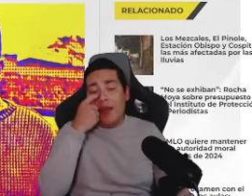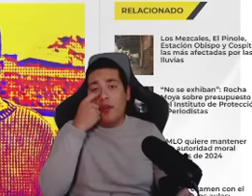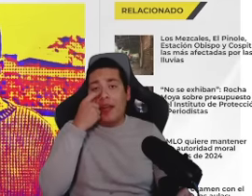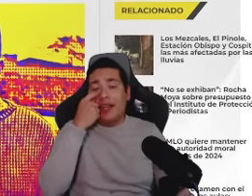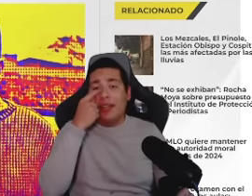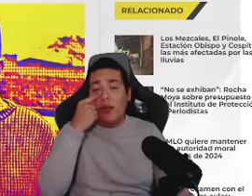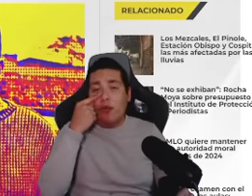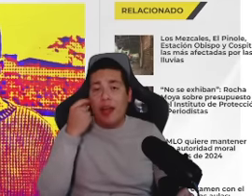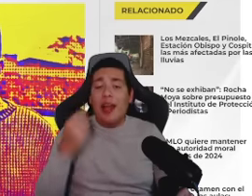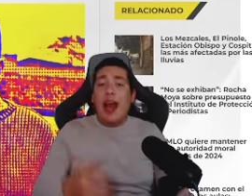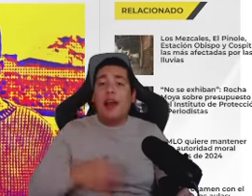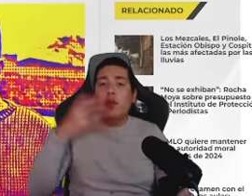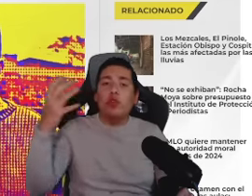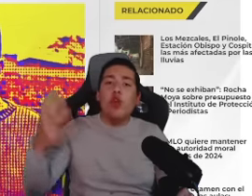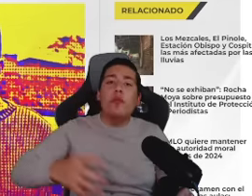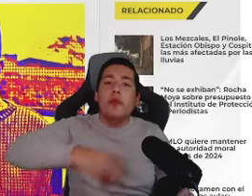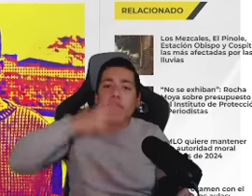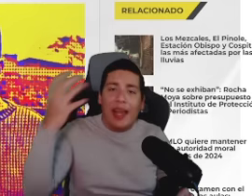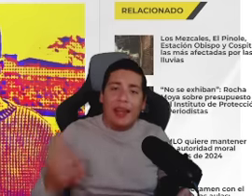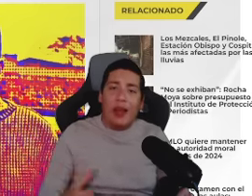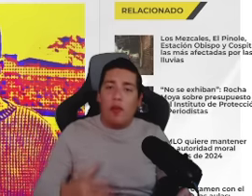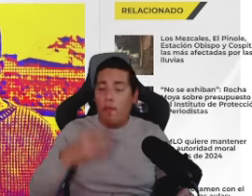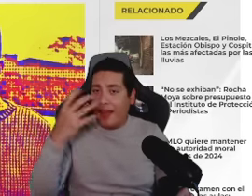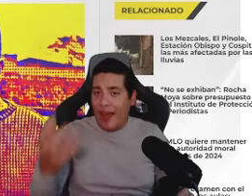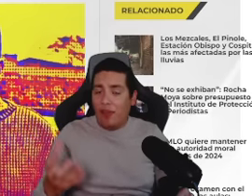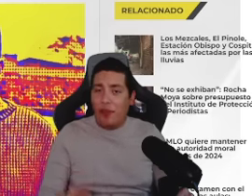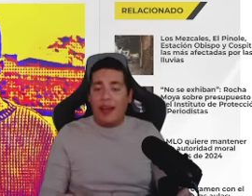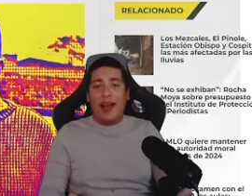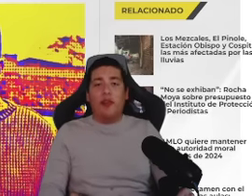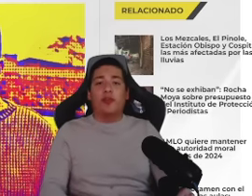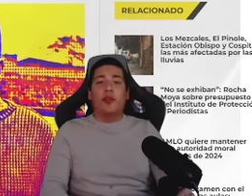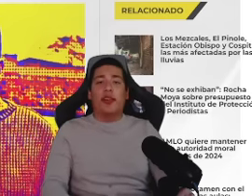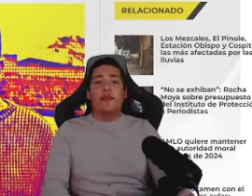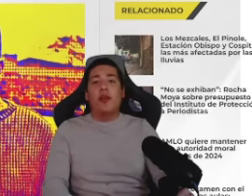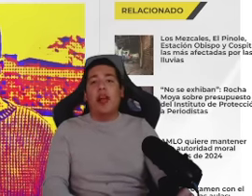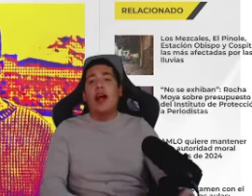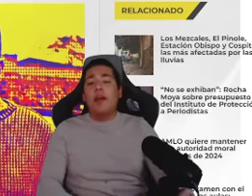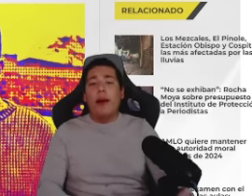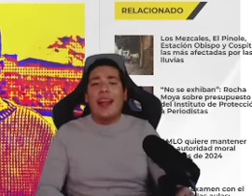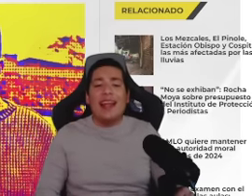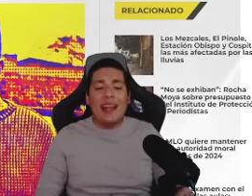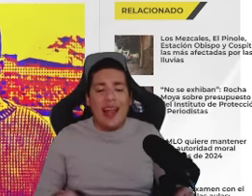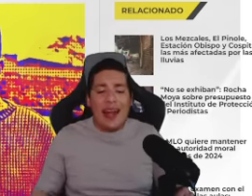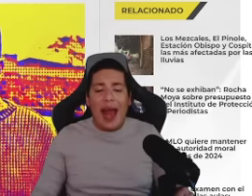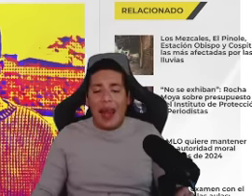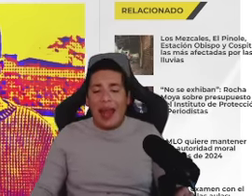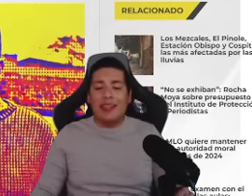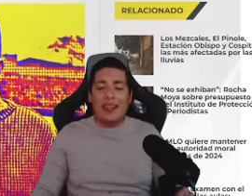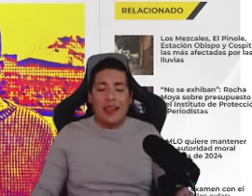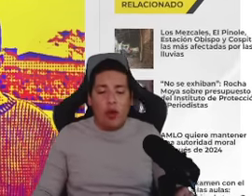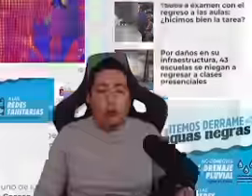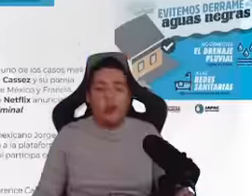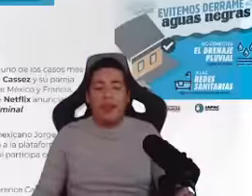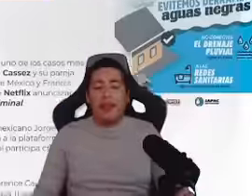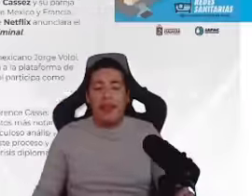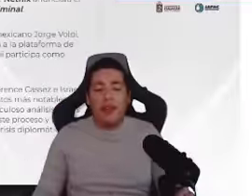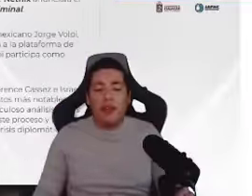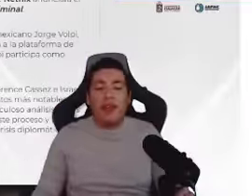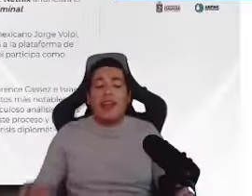genaro garcía luna armó todo un montaje acompañado de carlos loret de mola para engañar a las y los